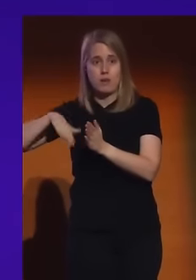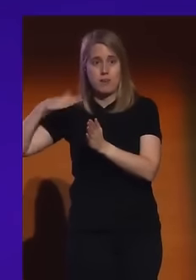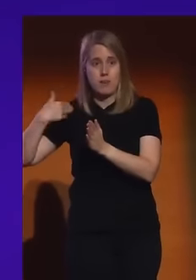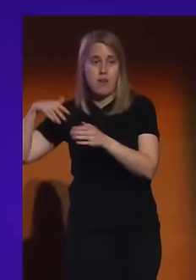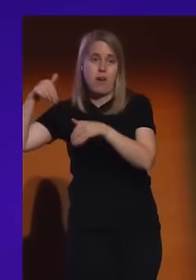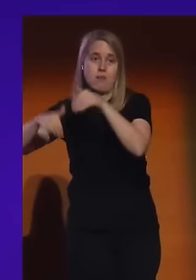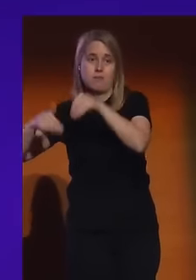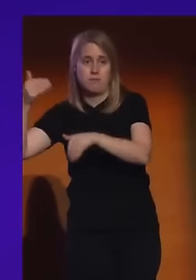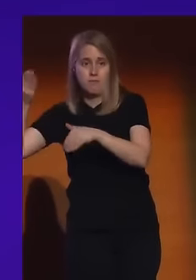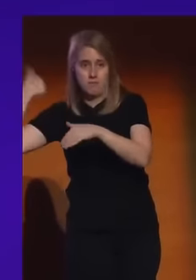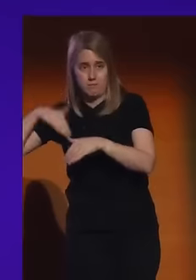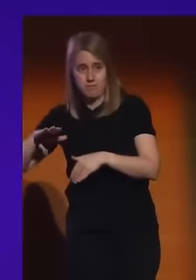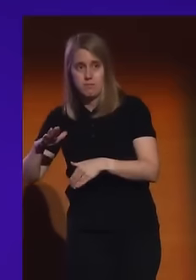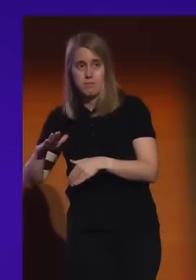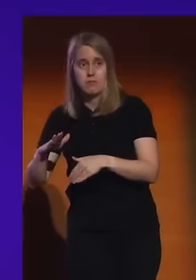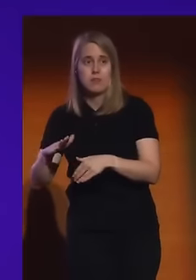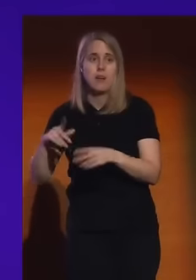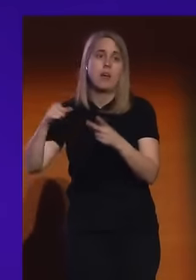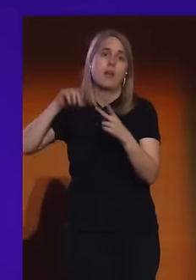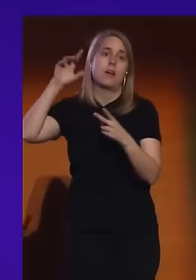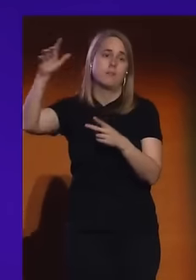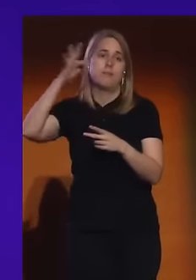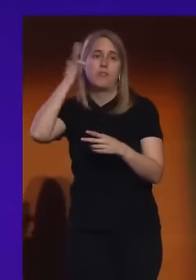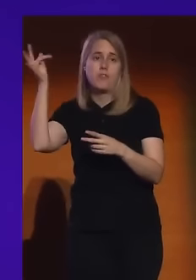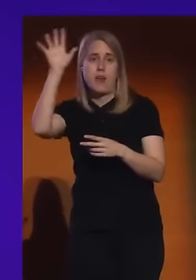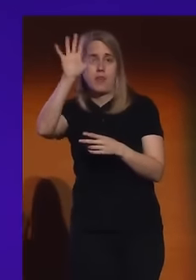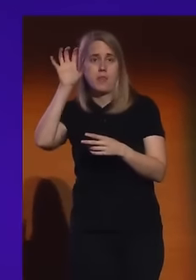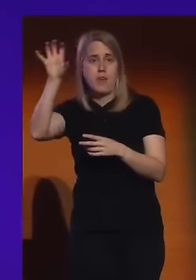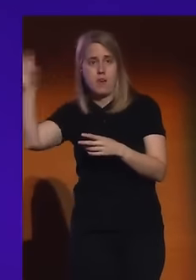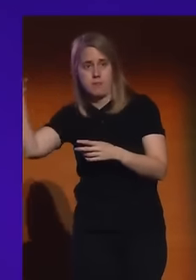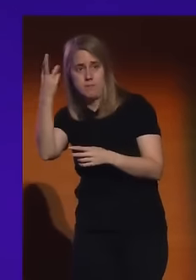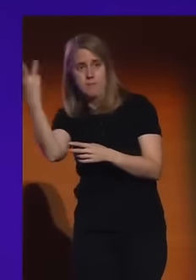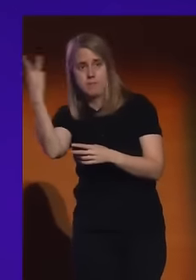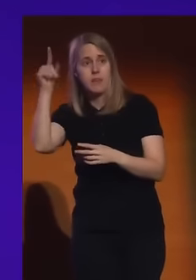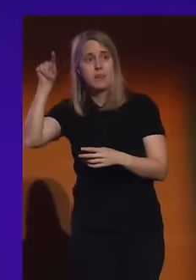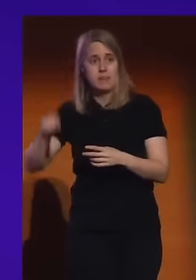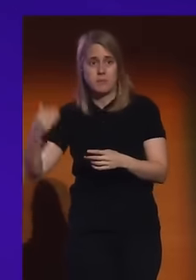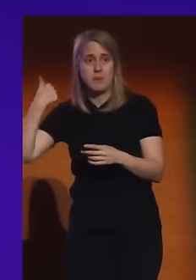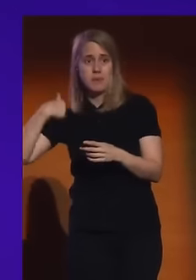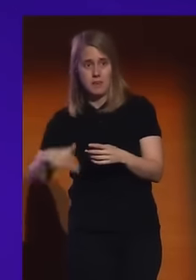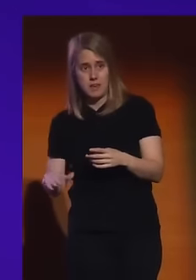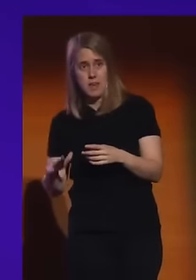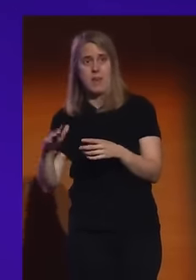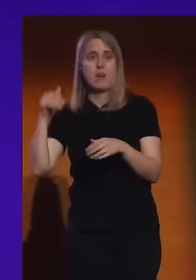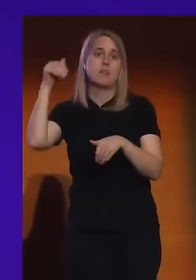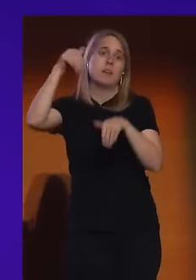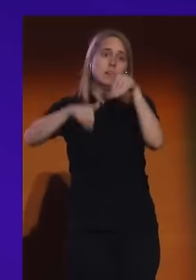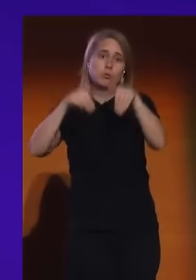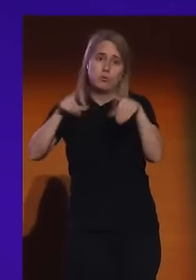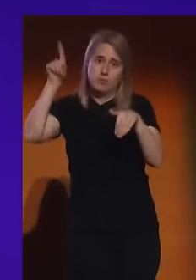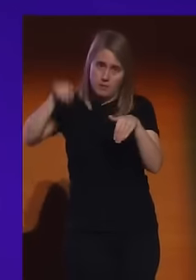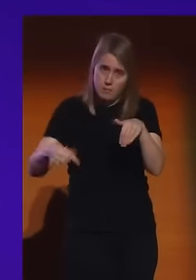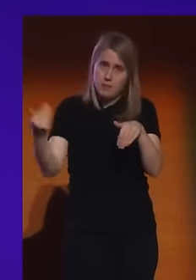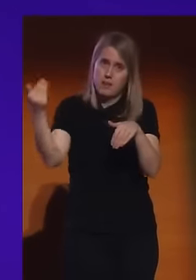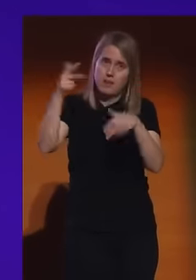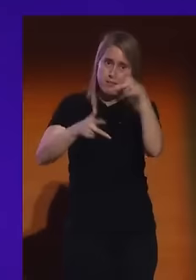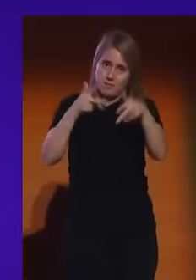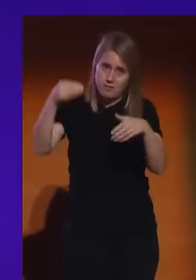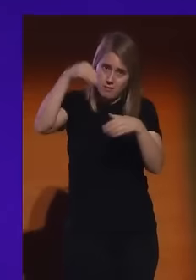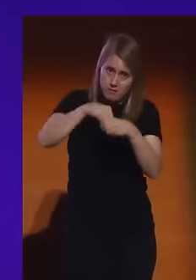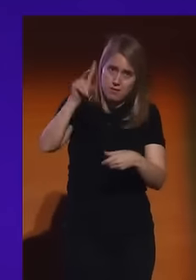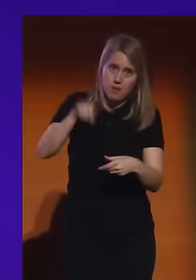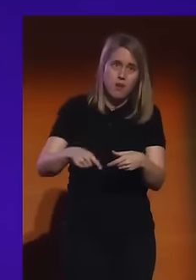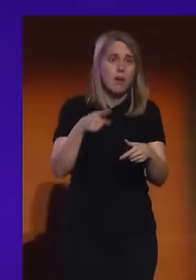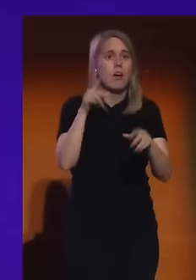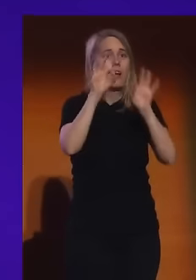haese izan ziren lapurdi nafarroa eta xoko haese ere euskal haut eskak dira euskal